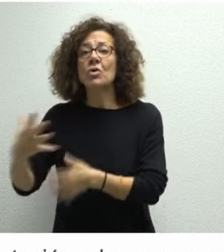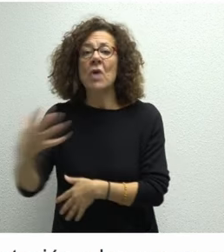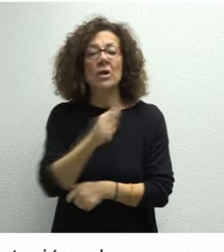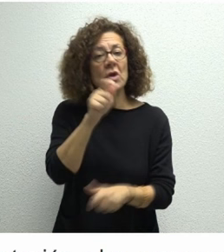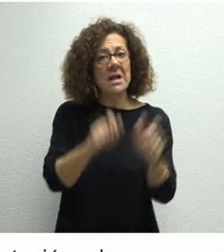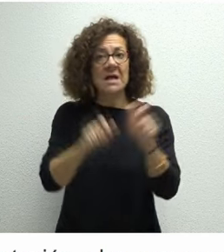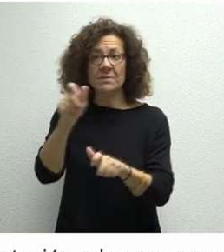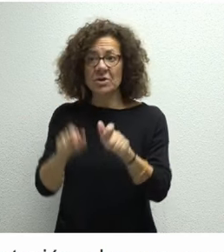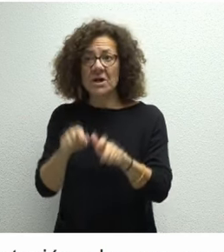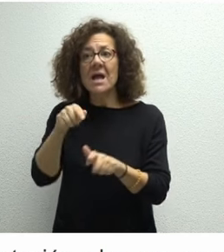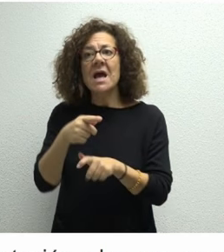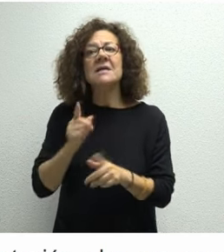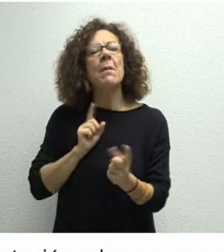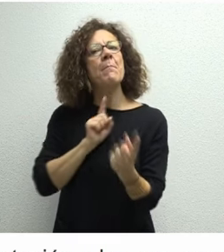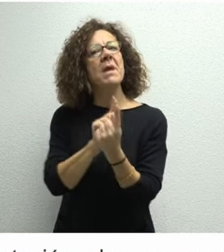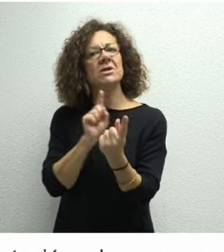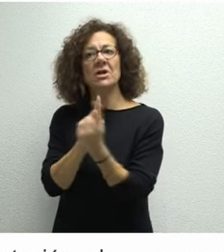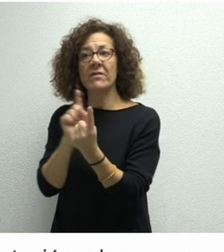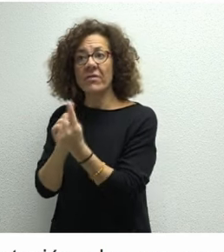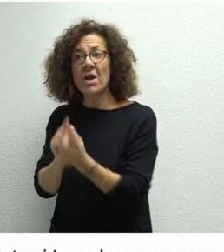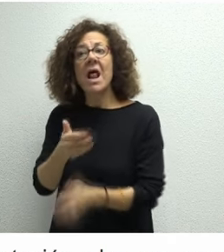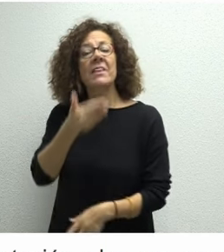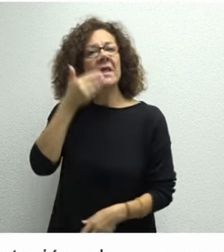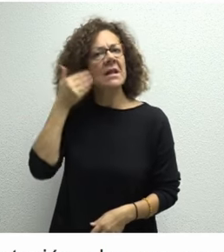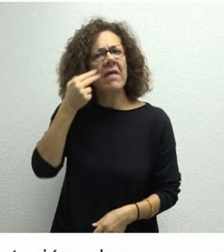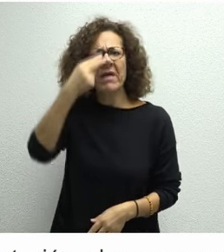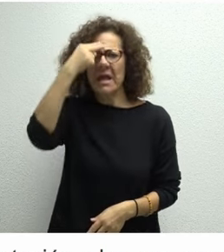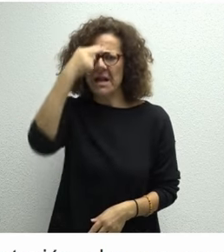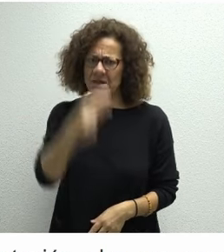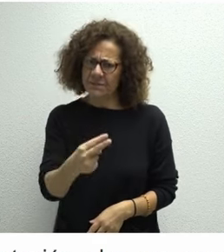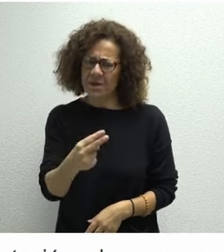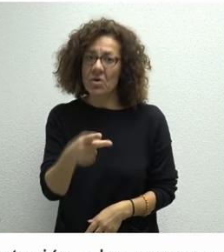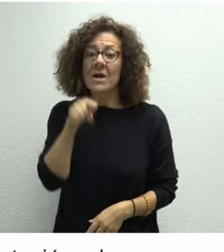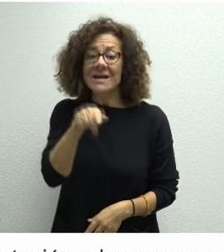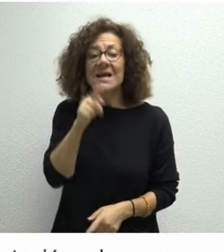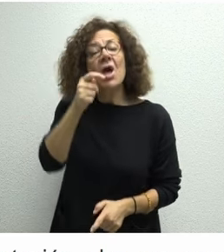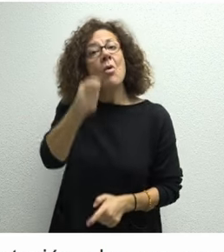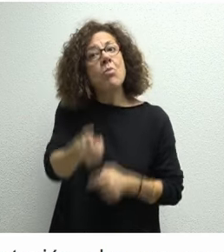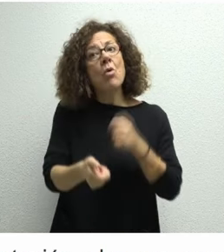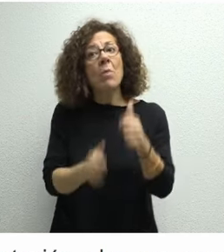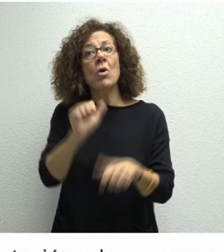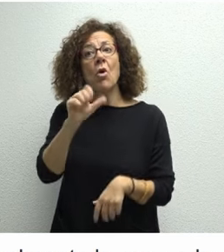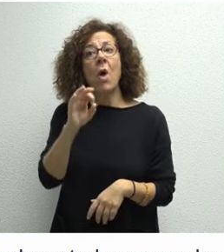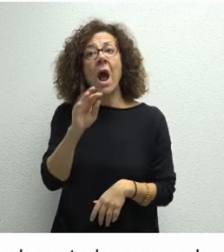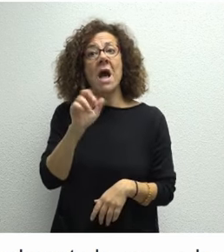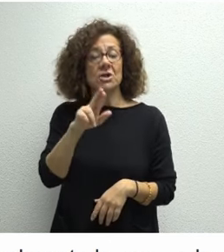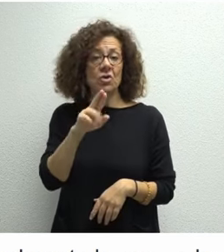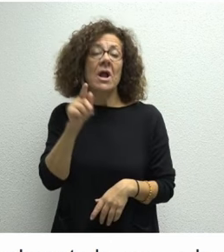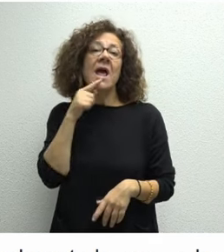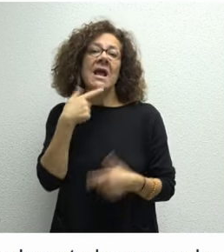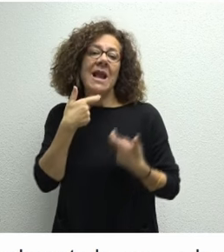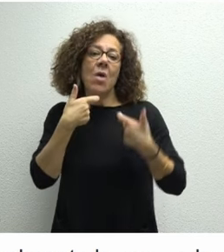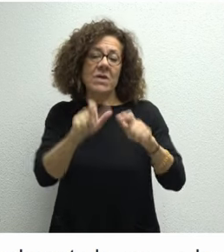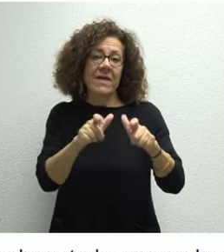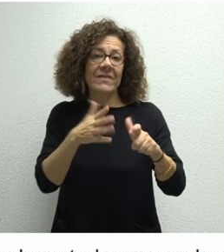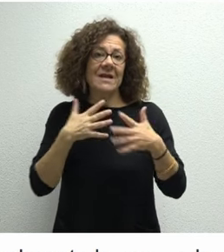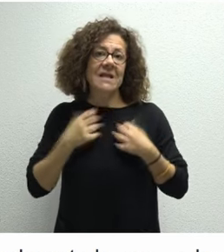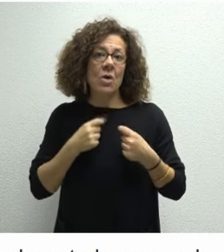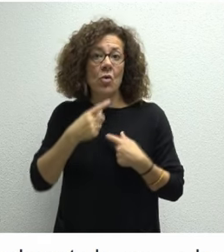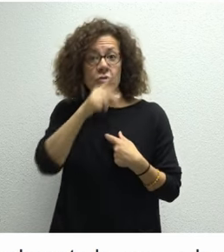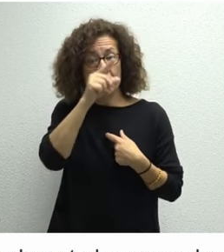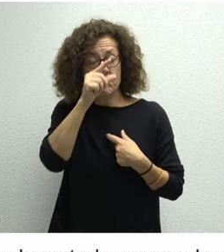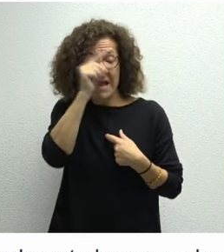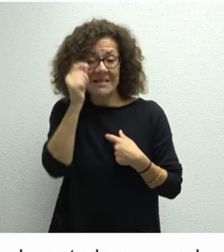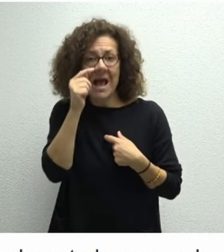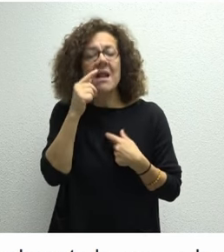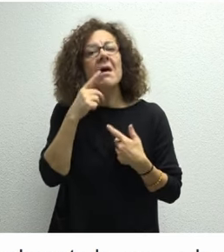personas Desde esa personalización desde la dignidad y el respeto y como Bueno pues poco a poco astor y la unidad de Salud Mental de torrejón han ido Tejiendo hilos